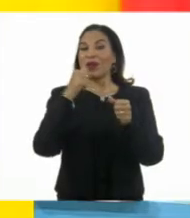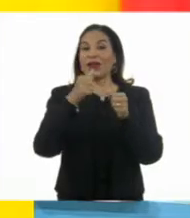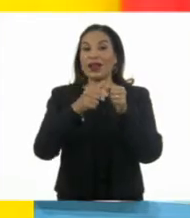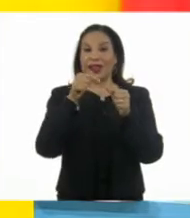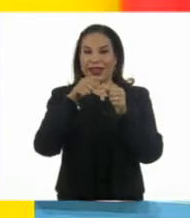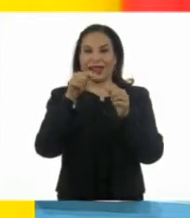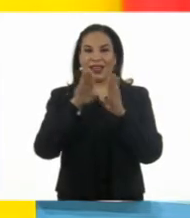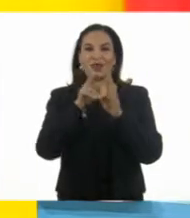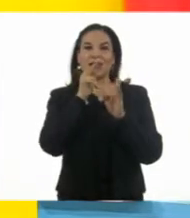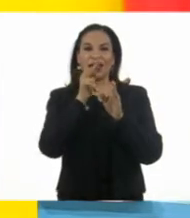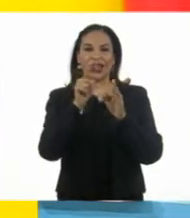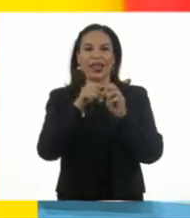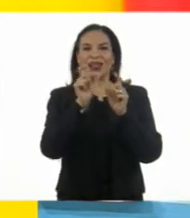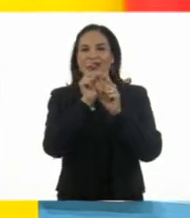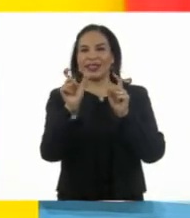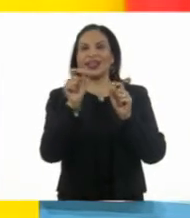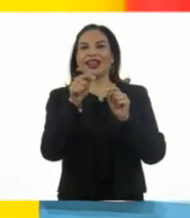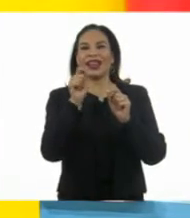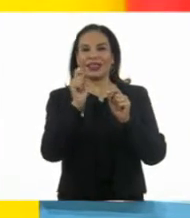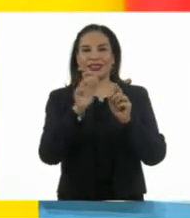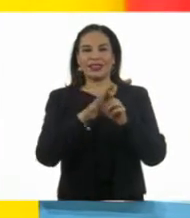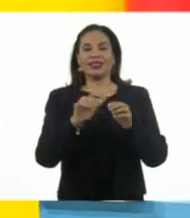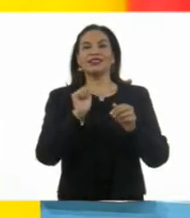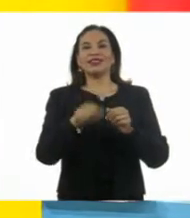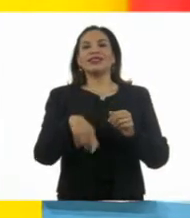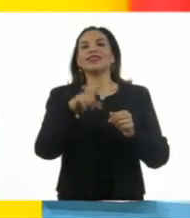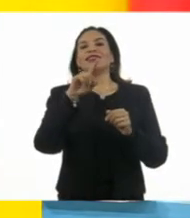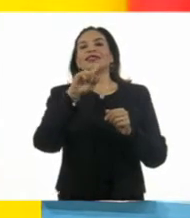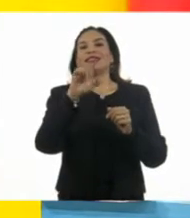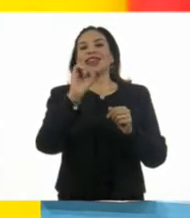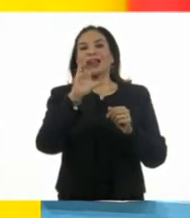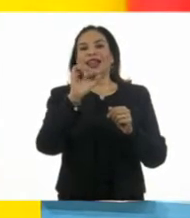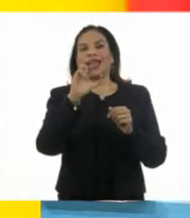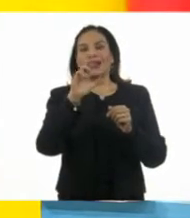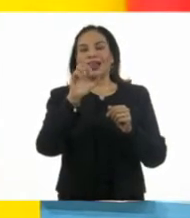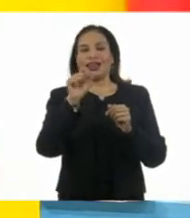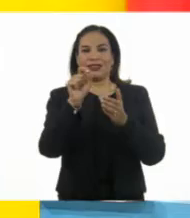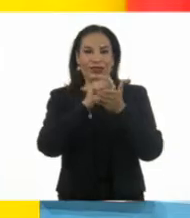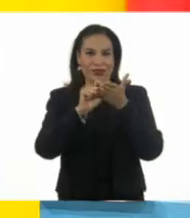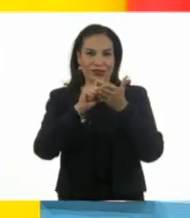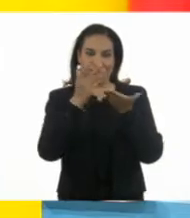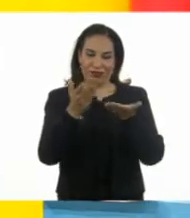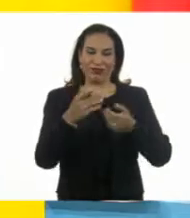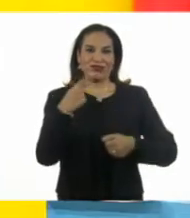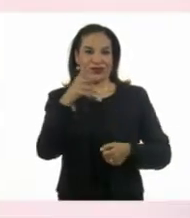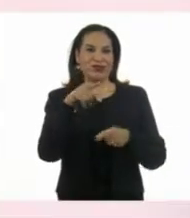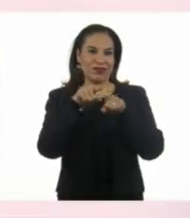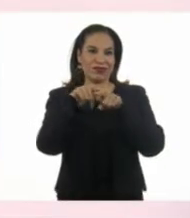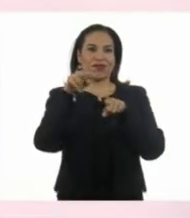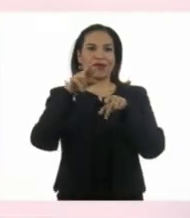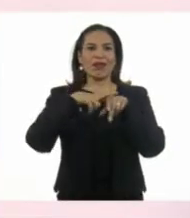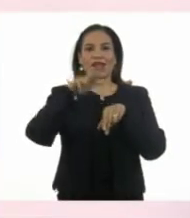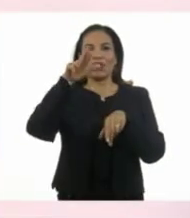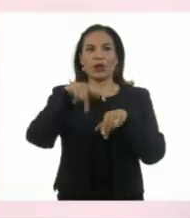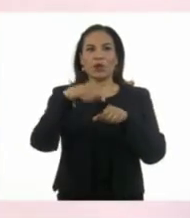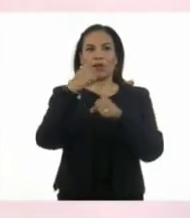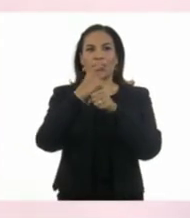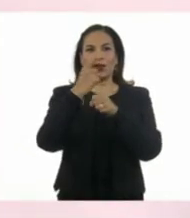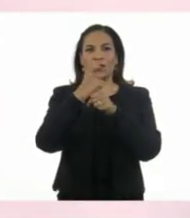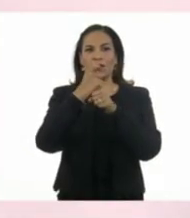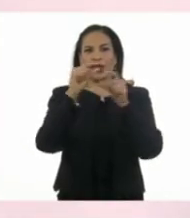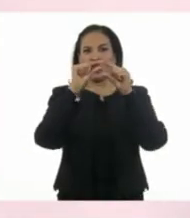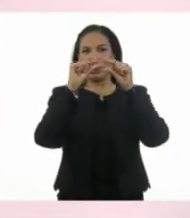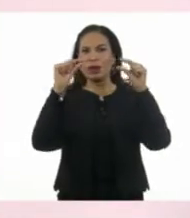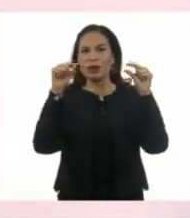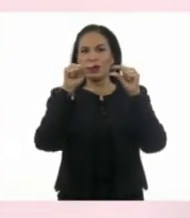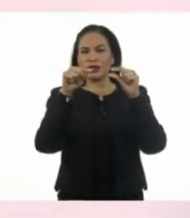que empieza con Sa, como Zacarías, el nombre de su hermano mayor, quien le enseñó a escribirlo. Ah, es la primera palabra de la